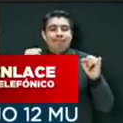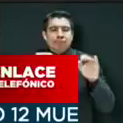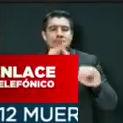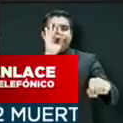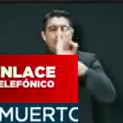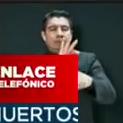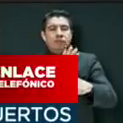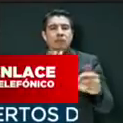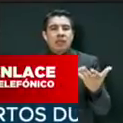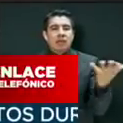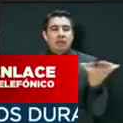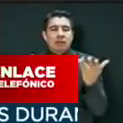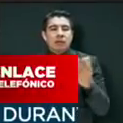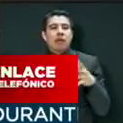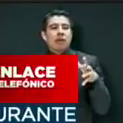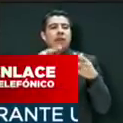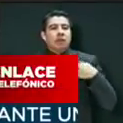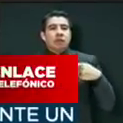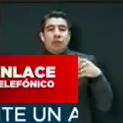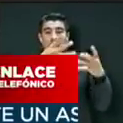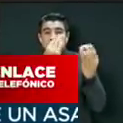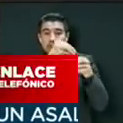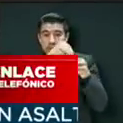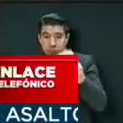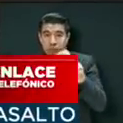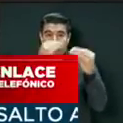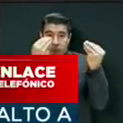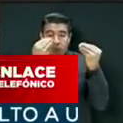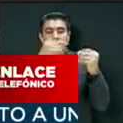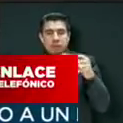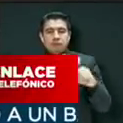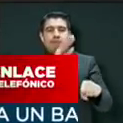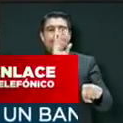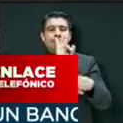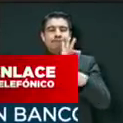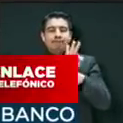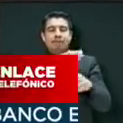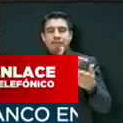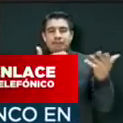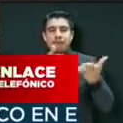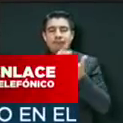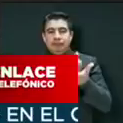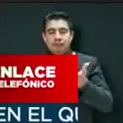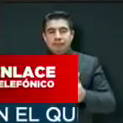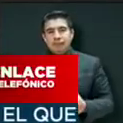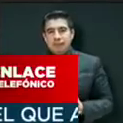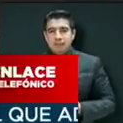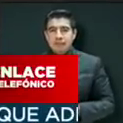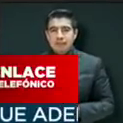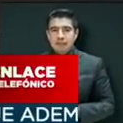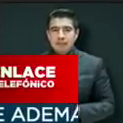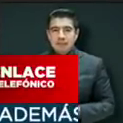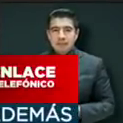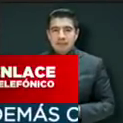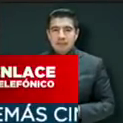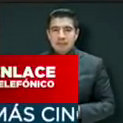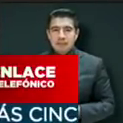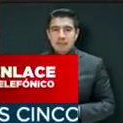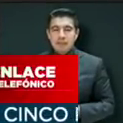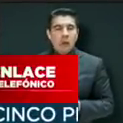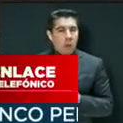dando prioridad a las de alta densidad funcional y comunidades indígenas. Así es,